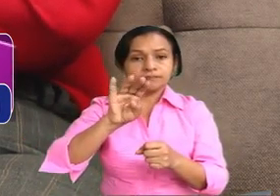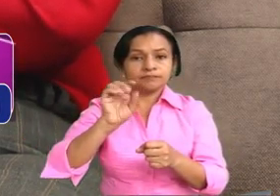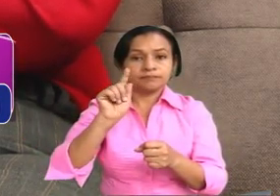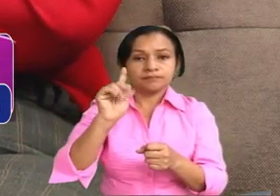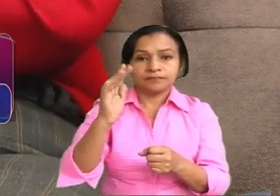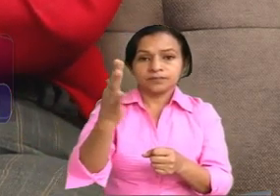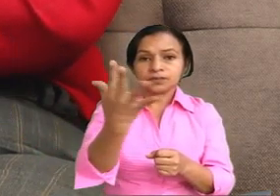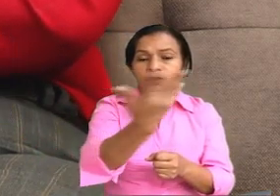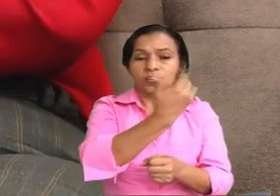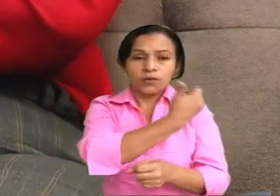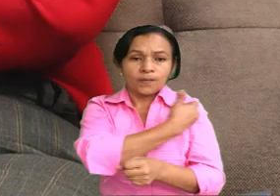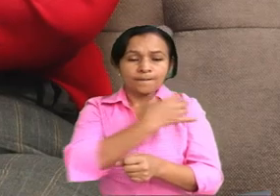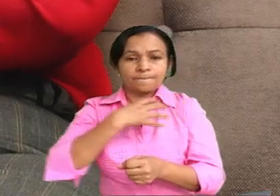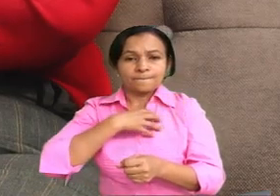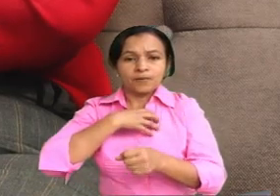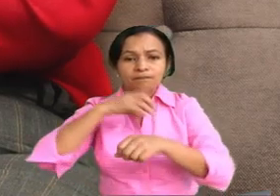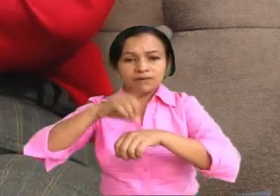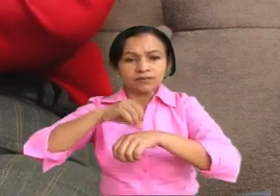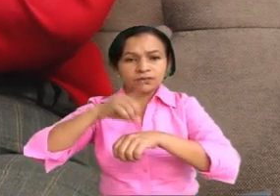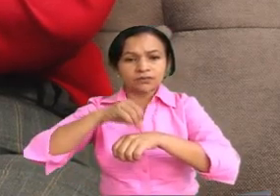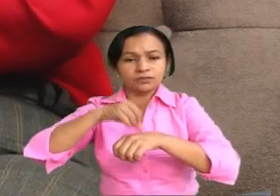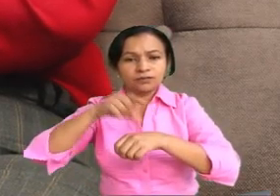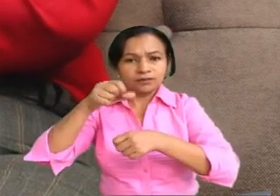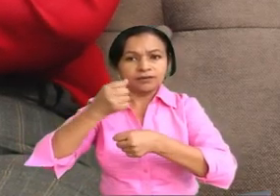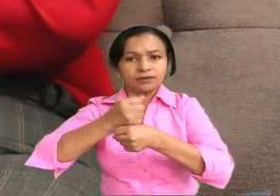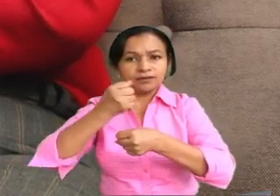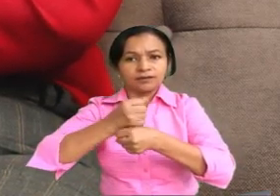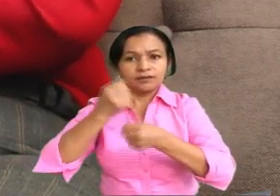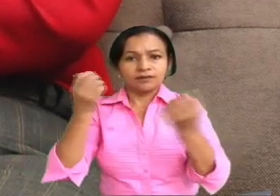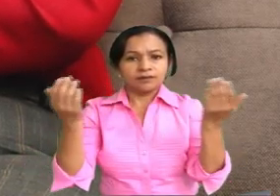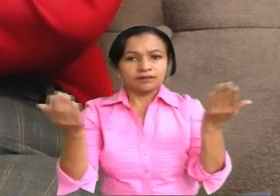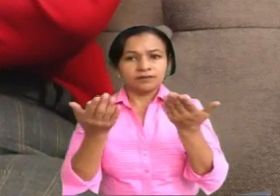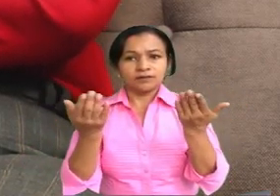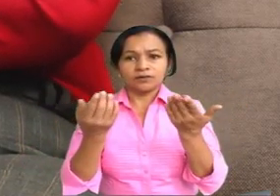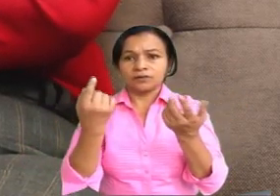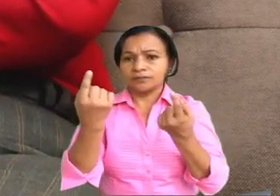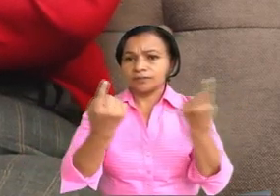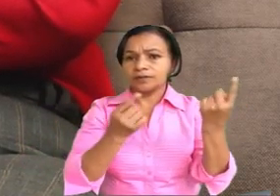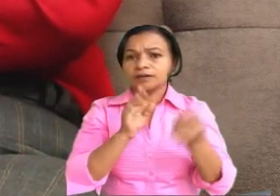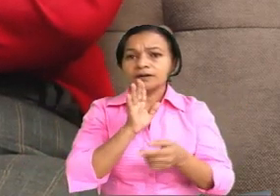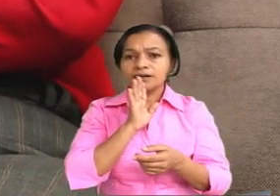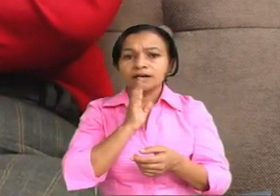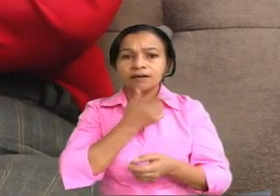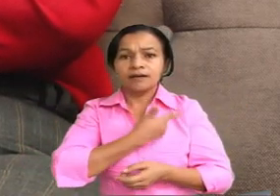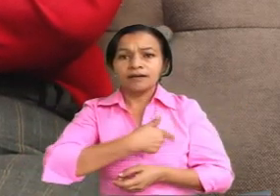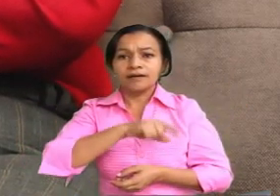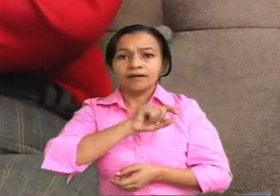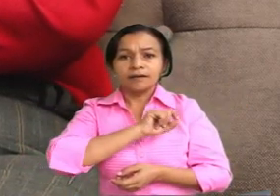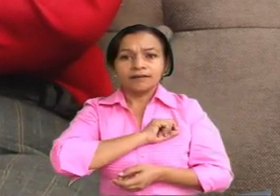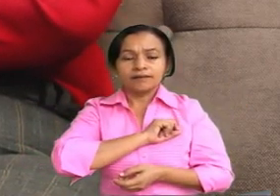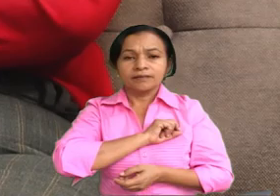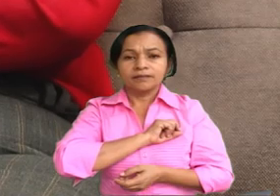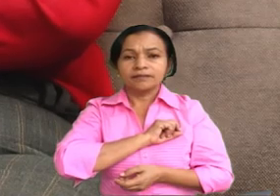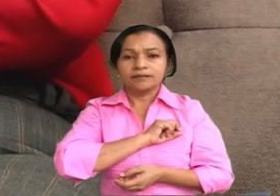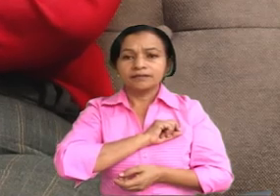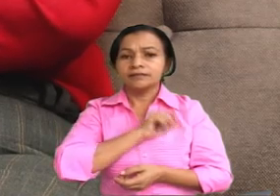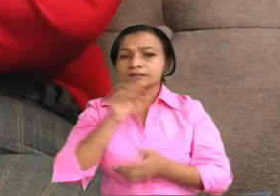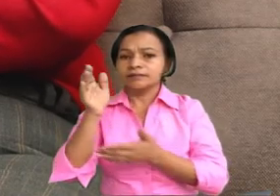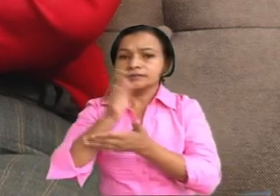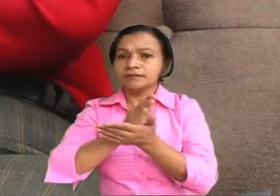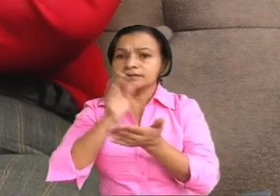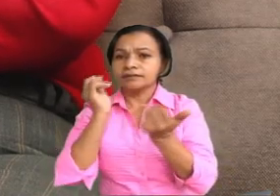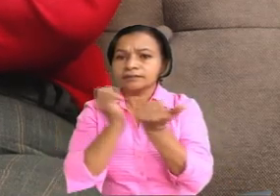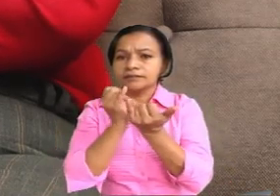son de ahí preparados. ¿Cómo va a llegar ahorita alguien de allá que hablamos español, respetando su idioma? Y ahí mismo se ha